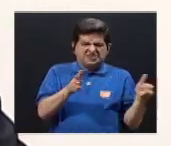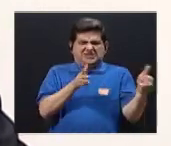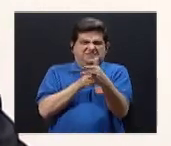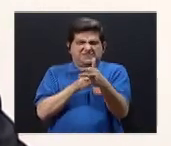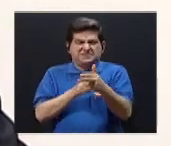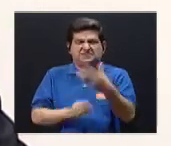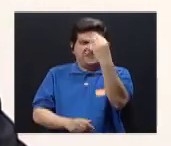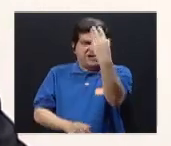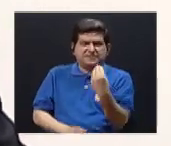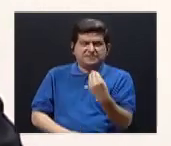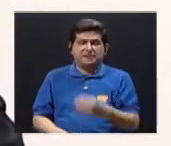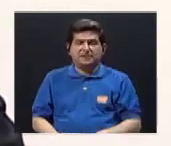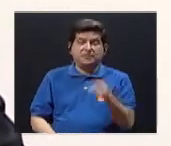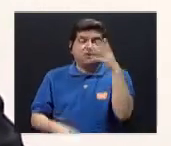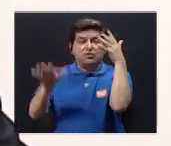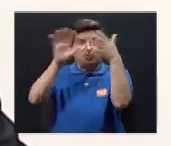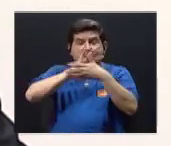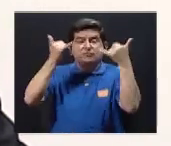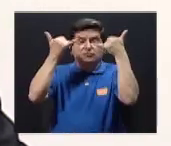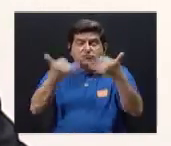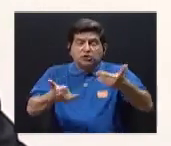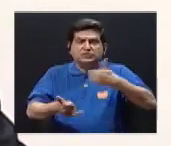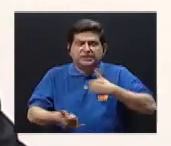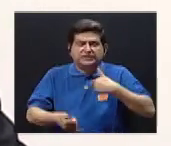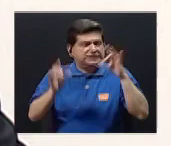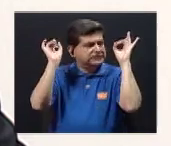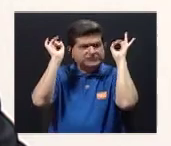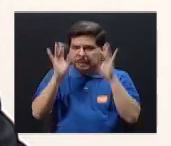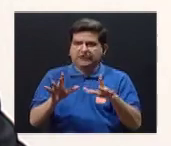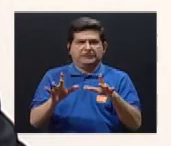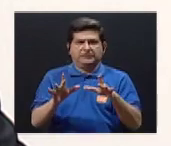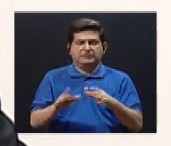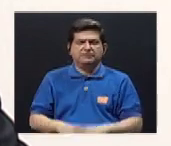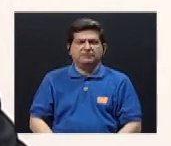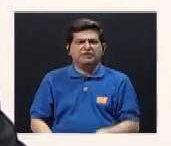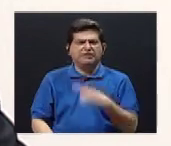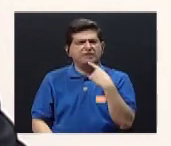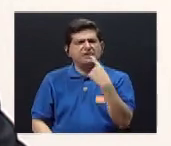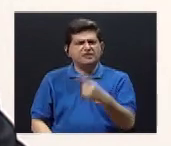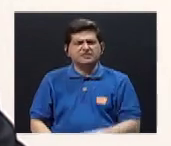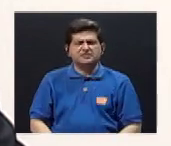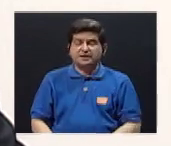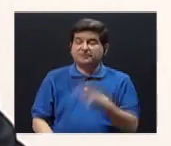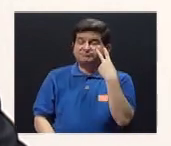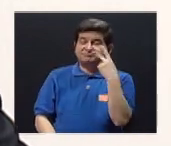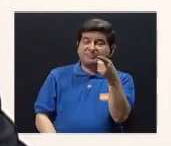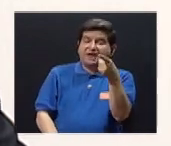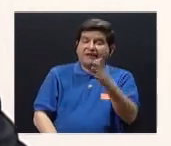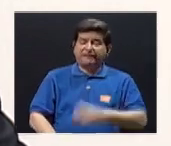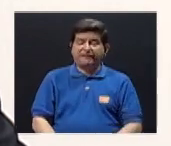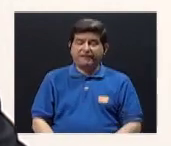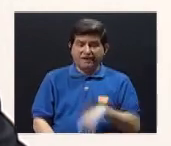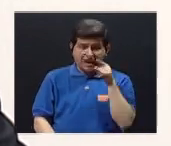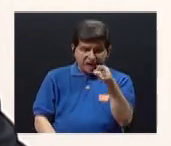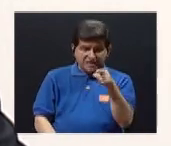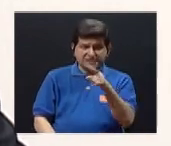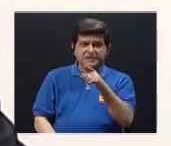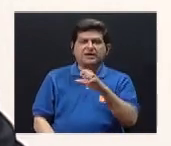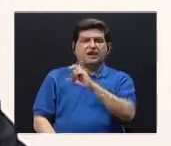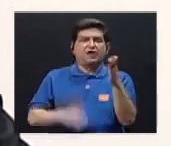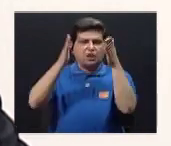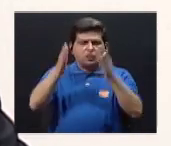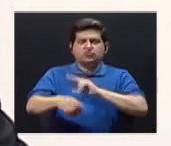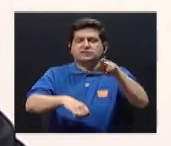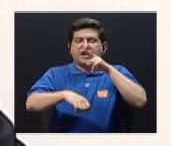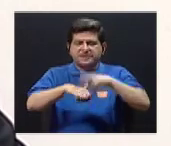y contribuía al caos que ya de por sí era caótico, ¿verdad? Entonces nos dijimos, es que mira, ese